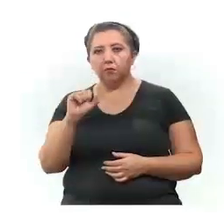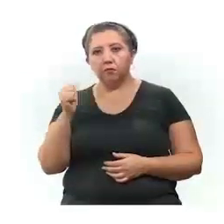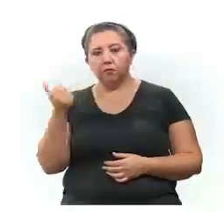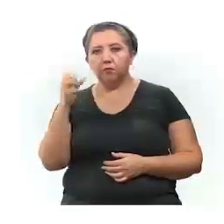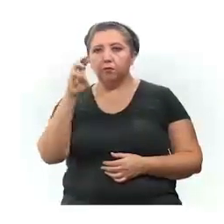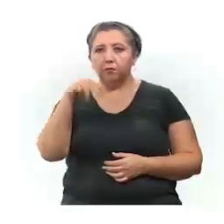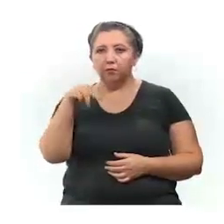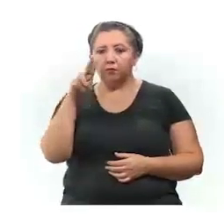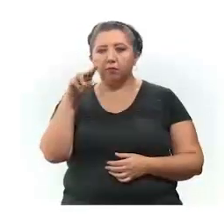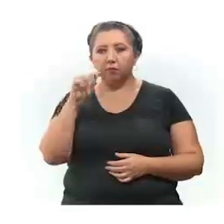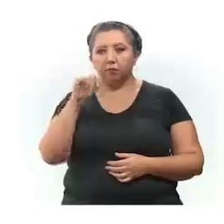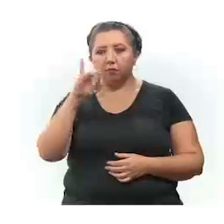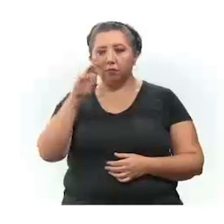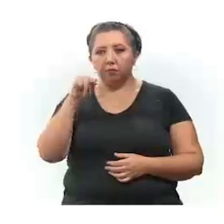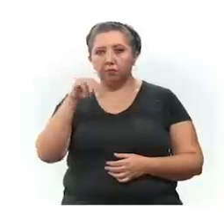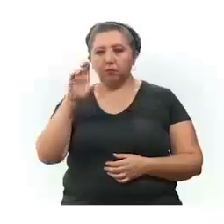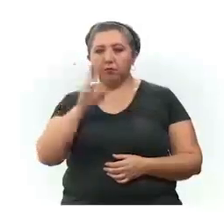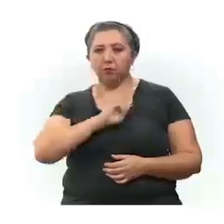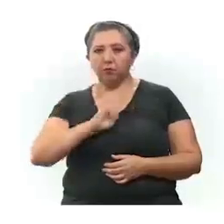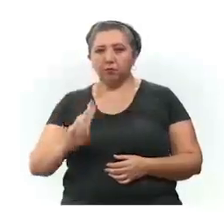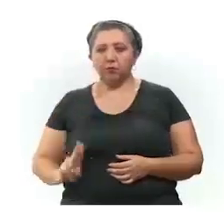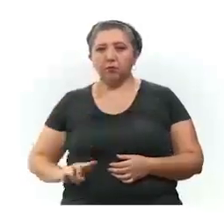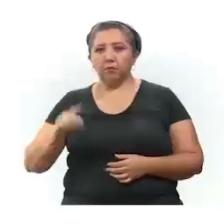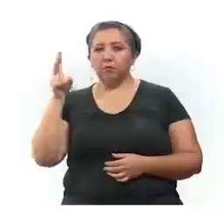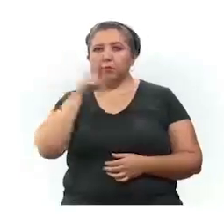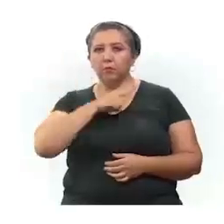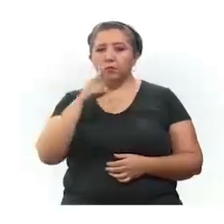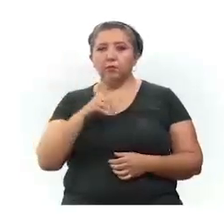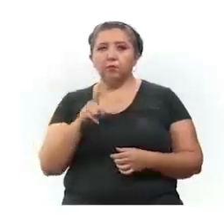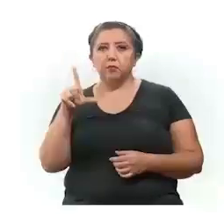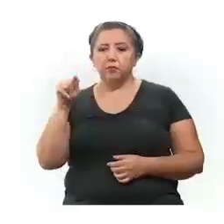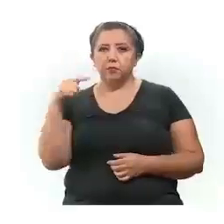Muna, Timucuy, Umán y Valladolid. De los